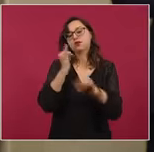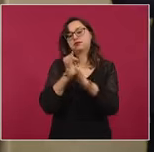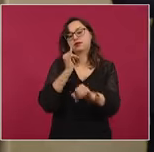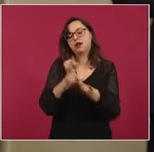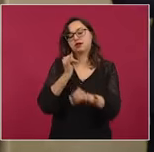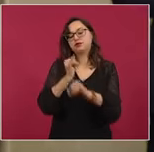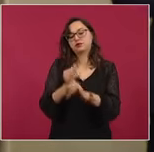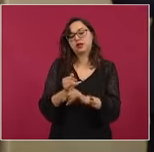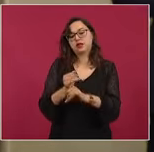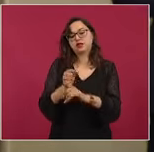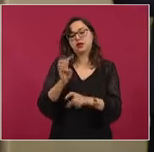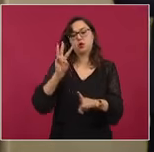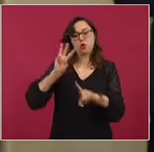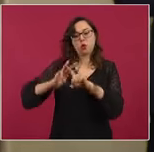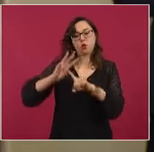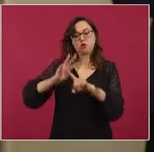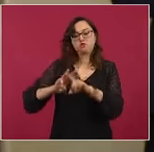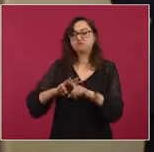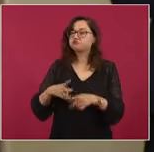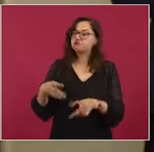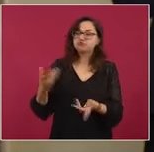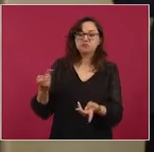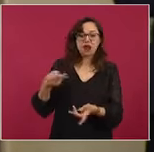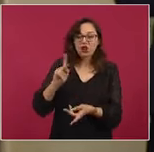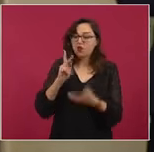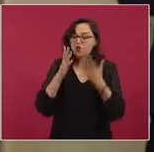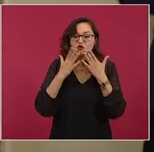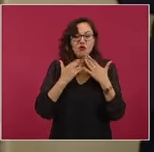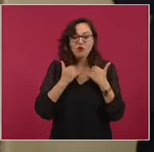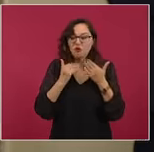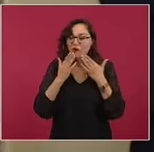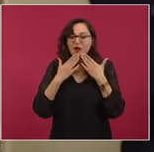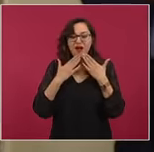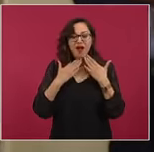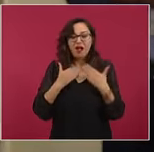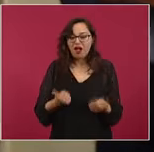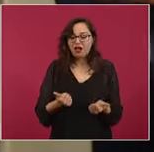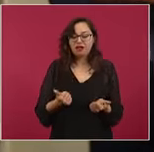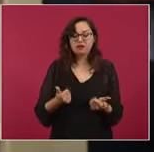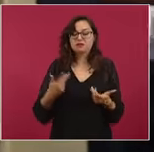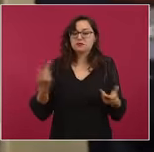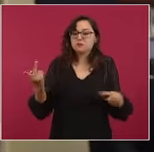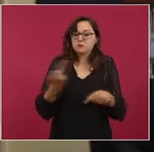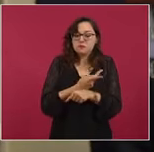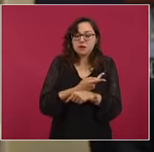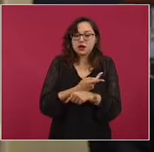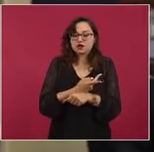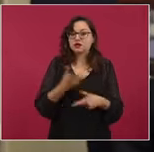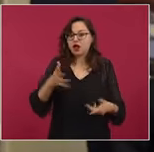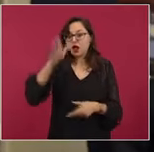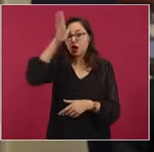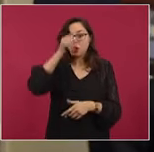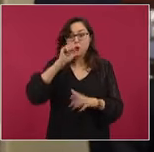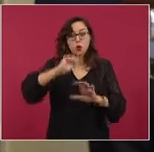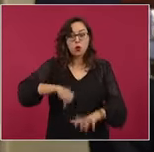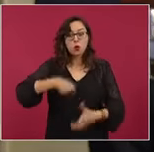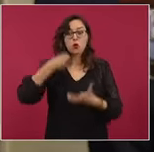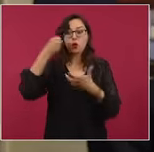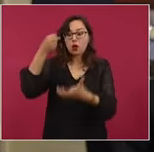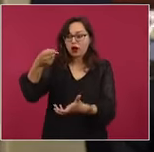Ninguna de estas dos últimas se han cumplido y además la inversión no ha sido la que se convino, pues